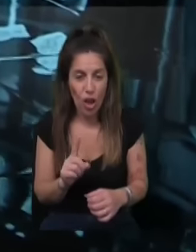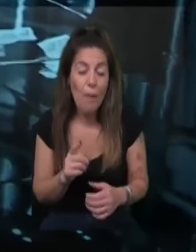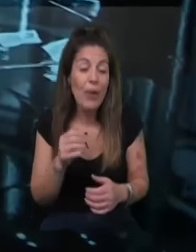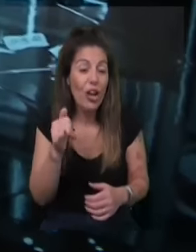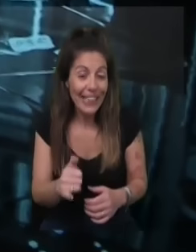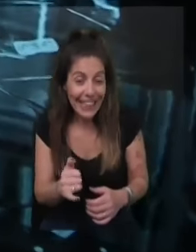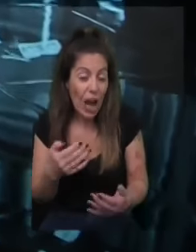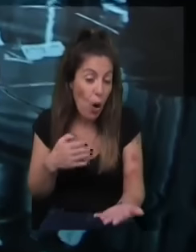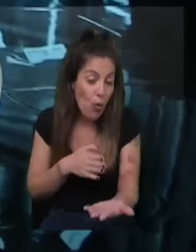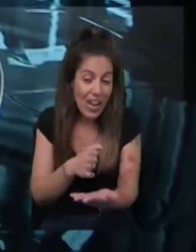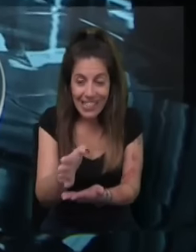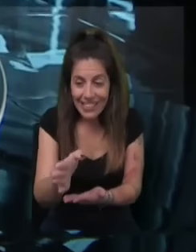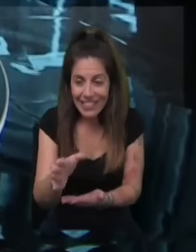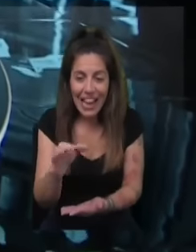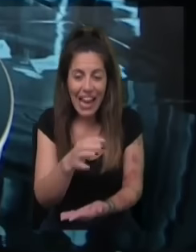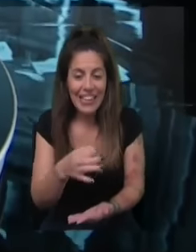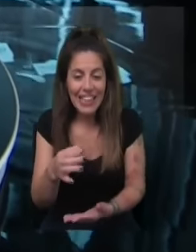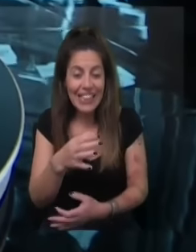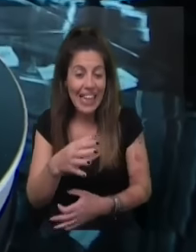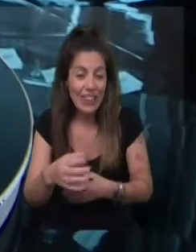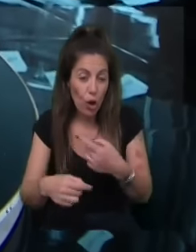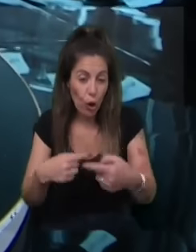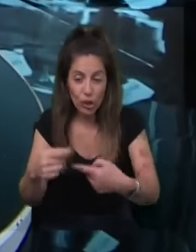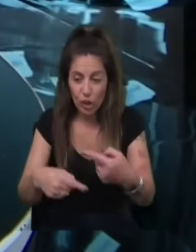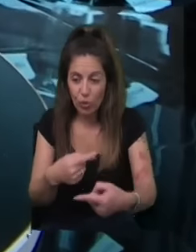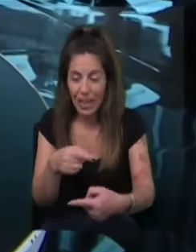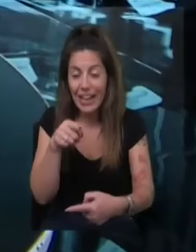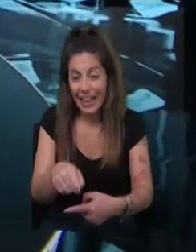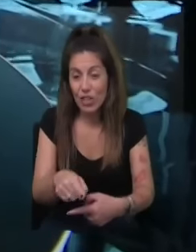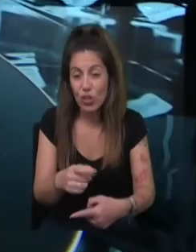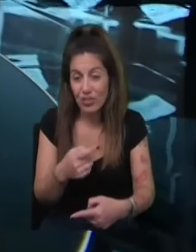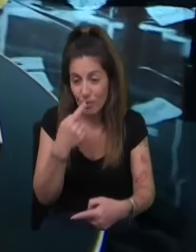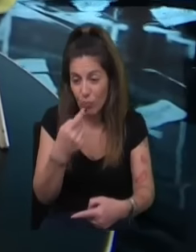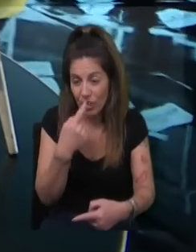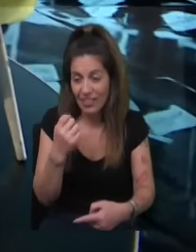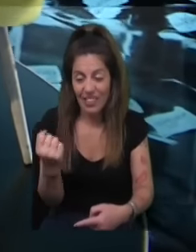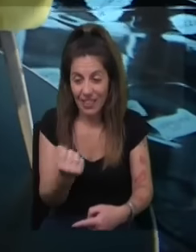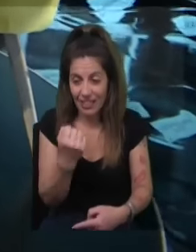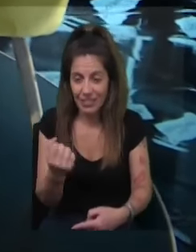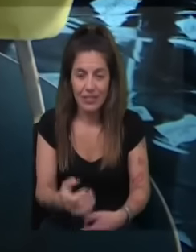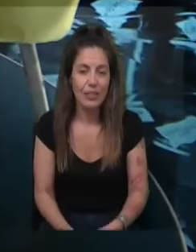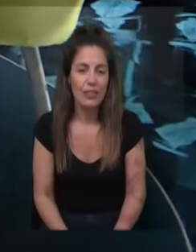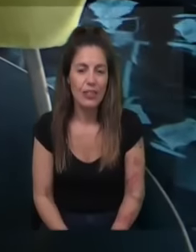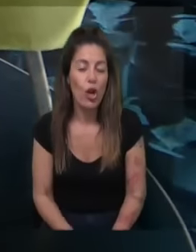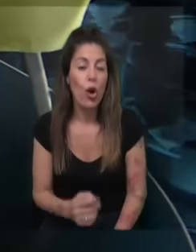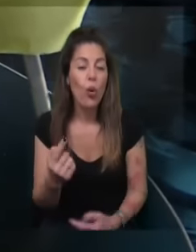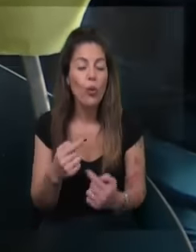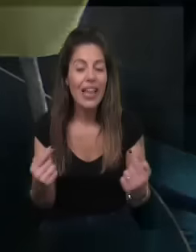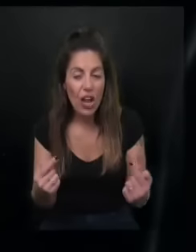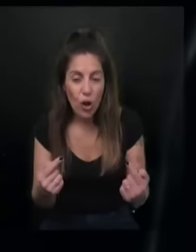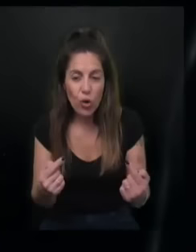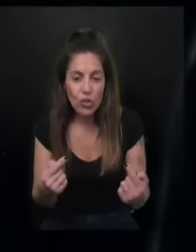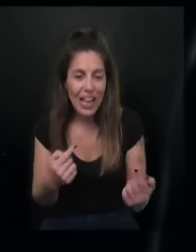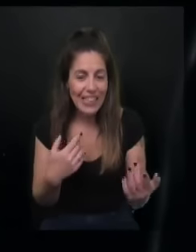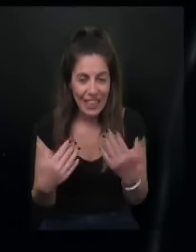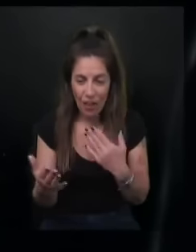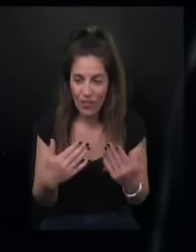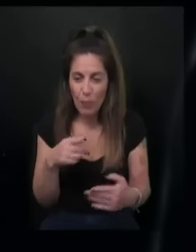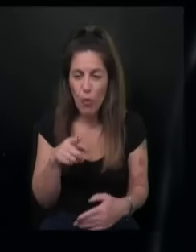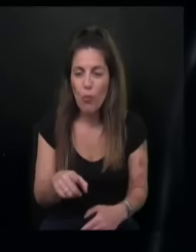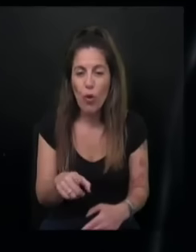tenga una línea estratégica de continuidad que eso es lo que me parece que hay que está bien este una de las cosas que que hablamos vos